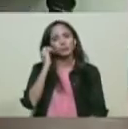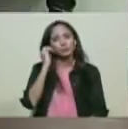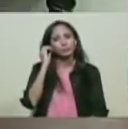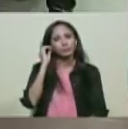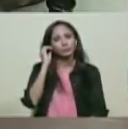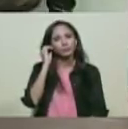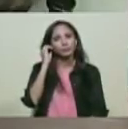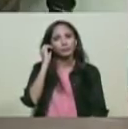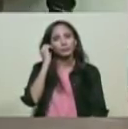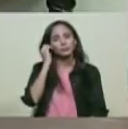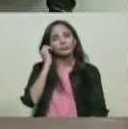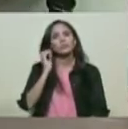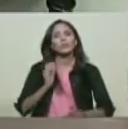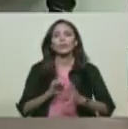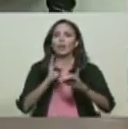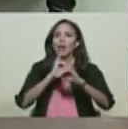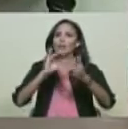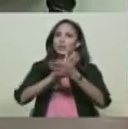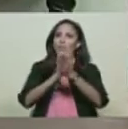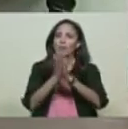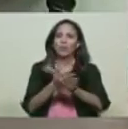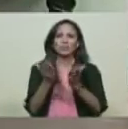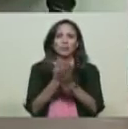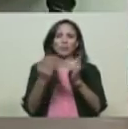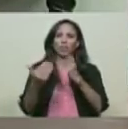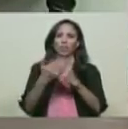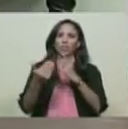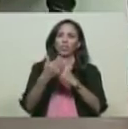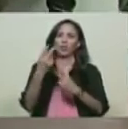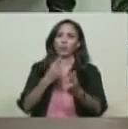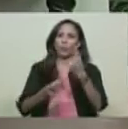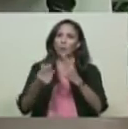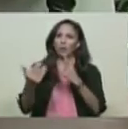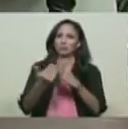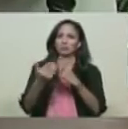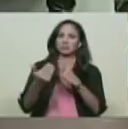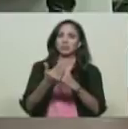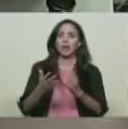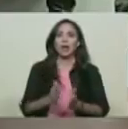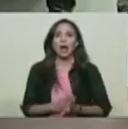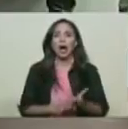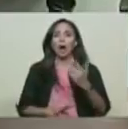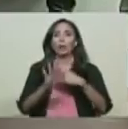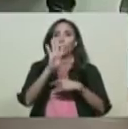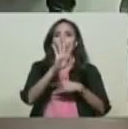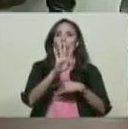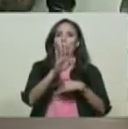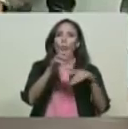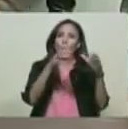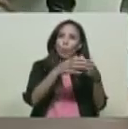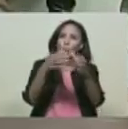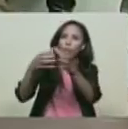que generen en nuestro país un daño económico para beneficio de 4 mafias.